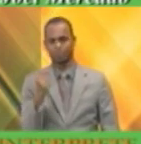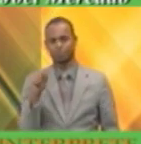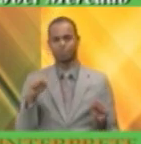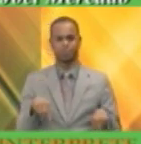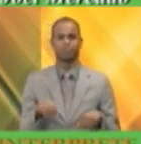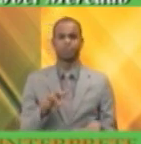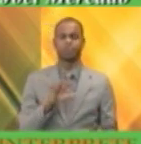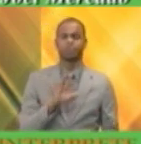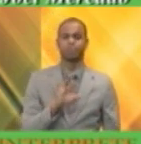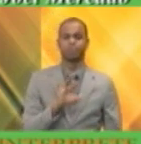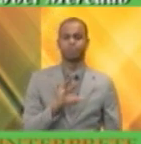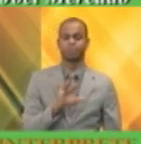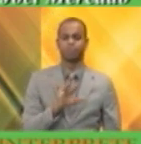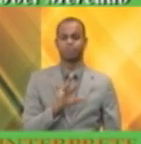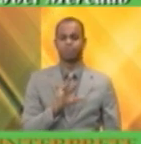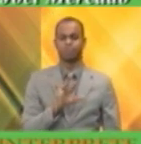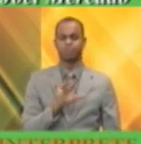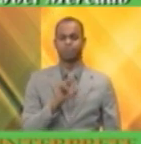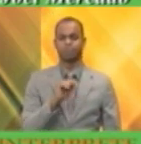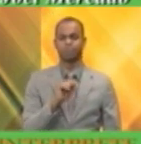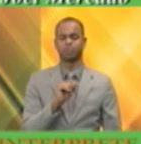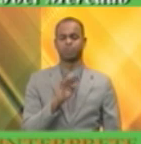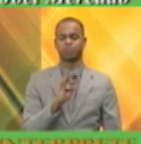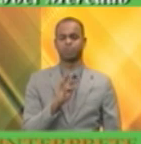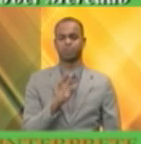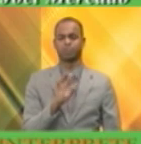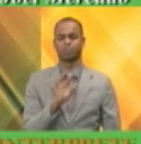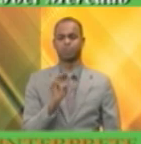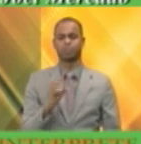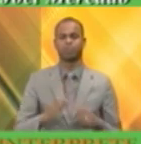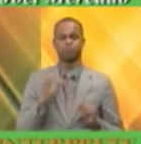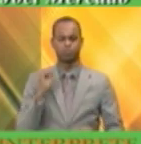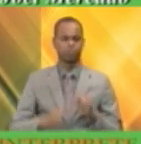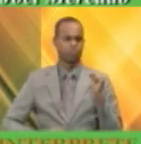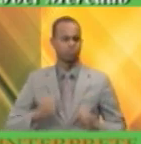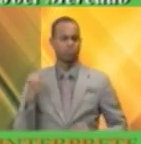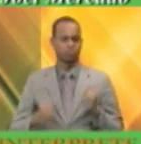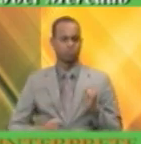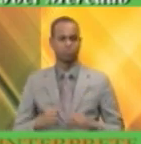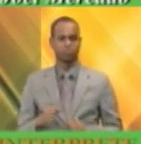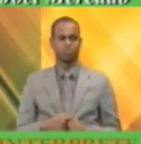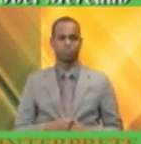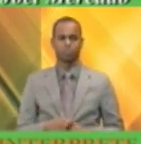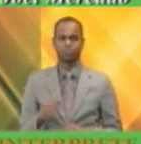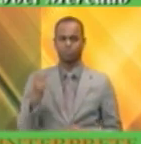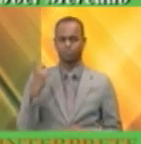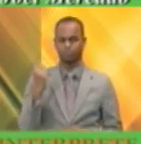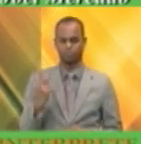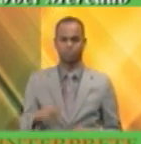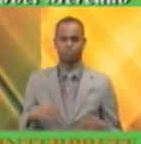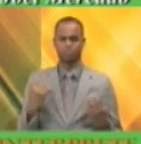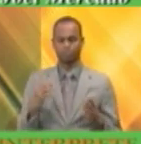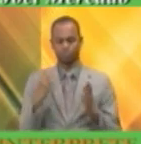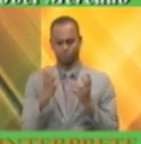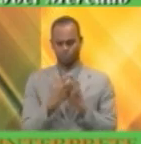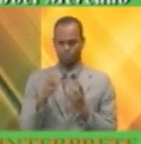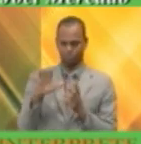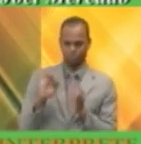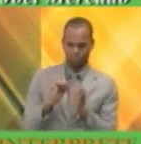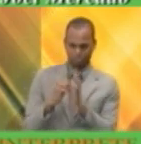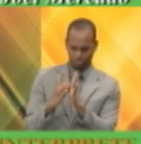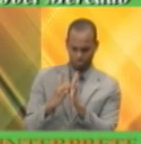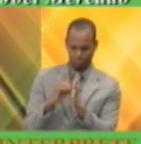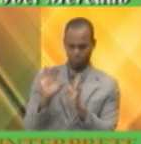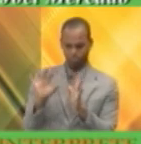fuera T47, porque el codo le sirve para impulsarse. Precisamente. Hay una clasificación según tipo de